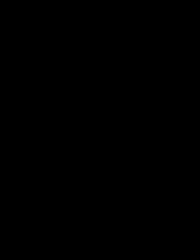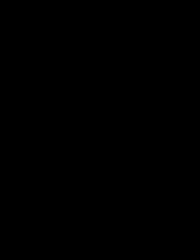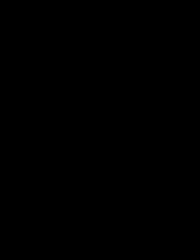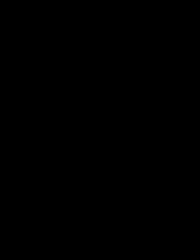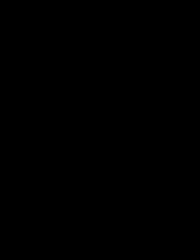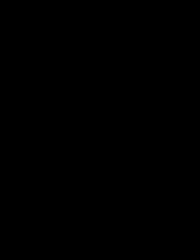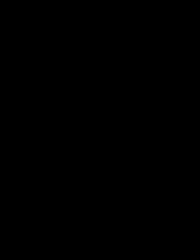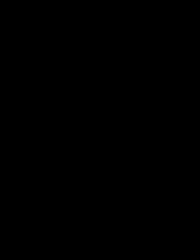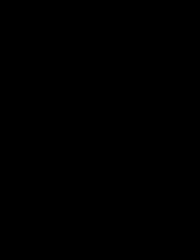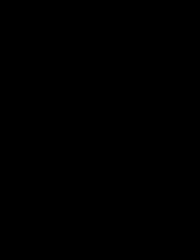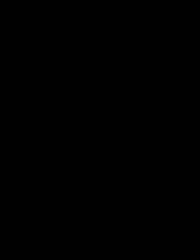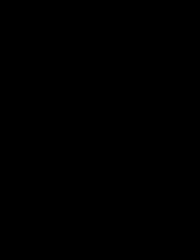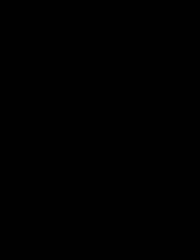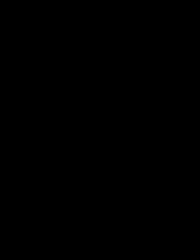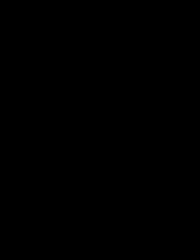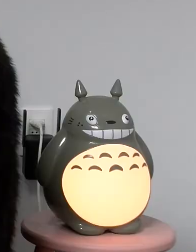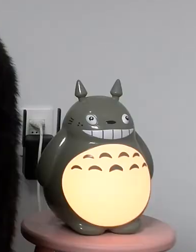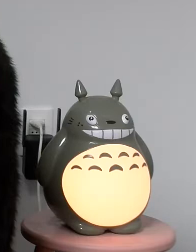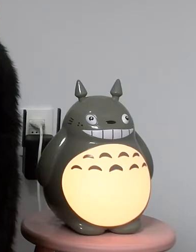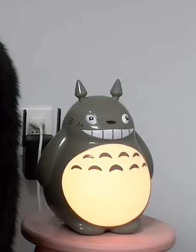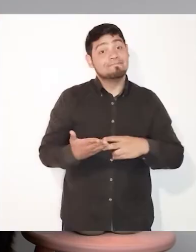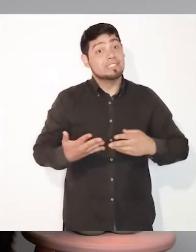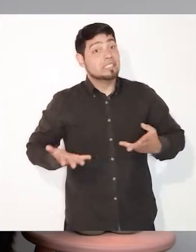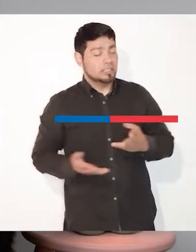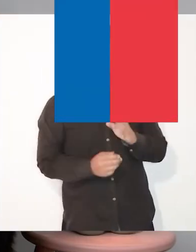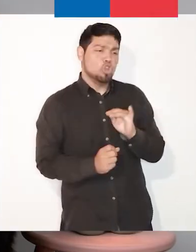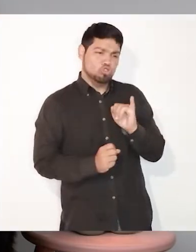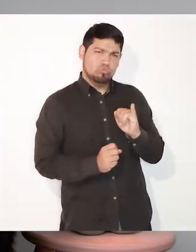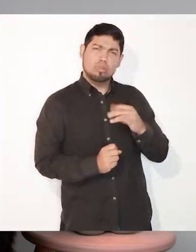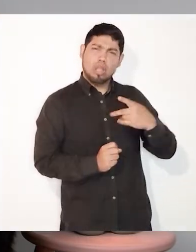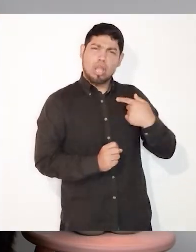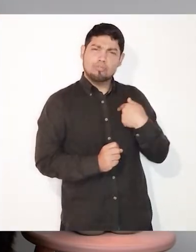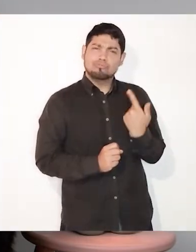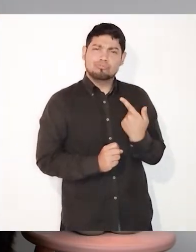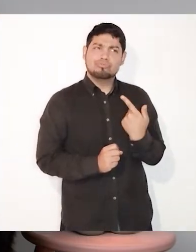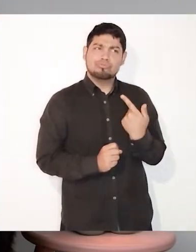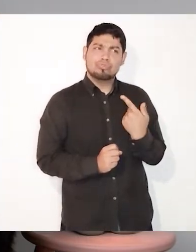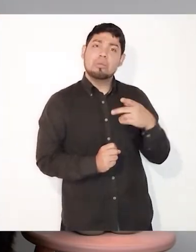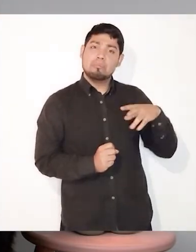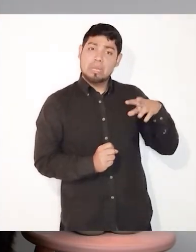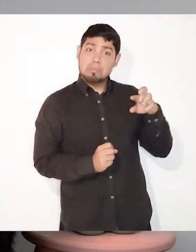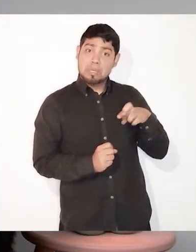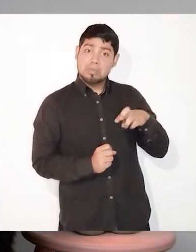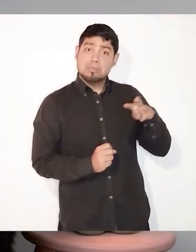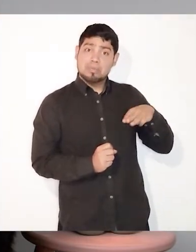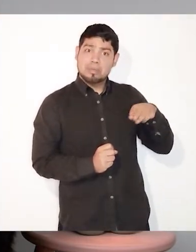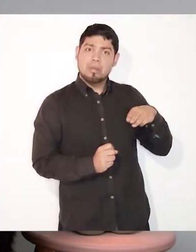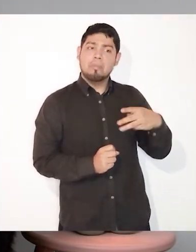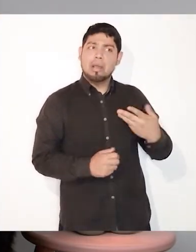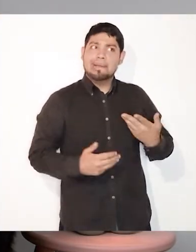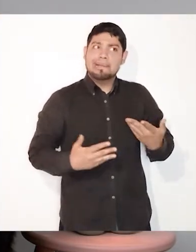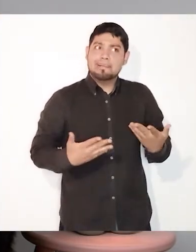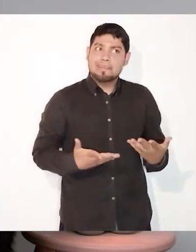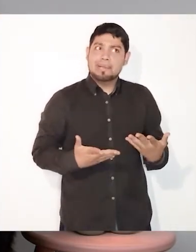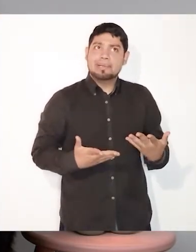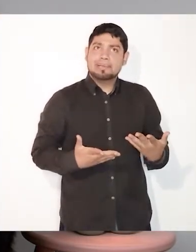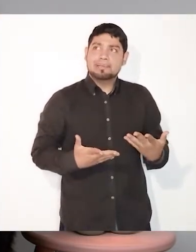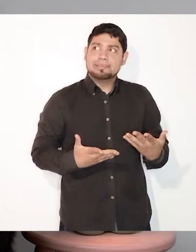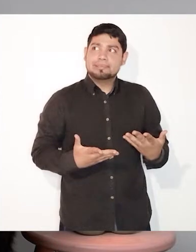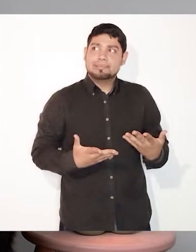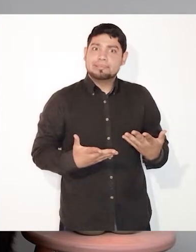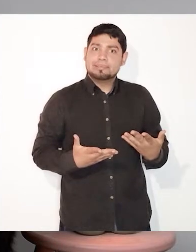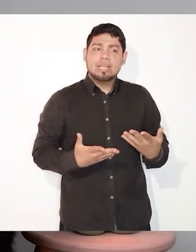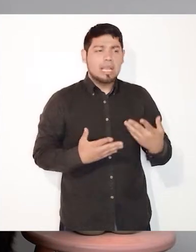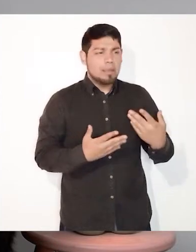¿Cómo fue tu infancia? ¿Te gustaba leer? Sí, mi infancia fue una infancia muy ligada a la literatura, a los libros. Tuve la suerte de tener padres